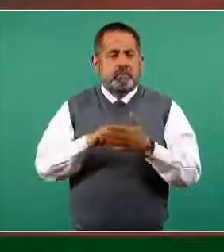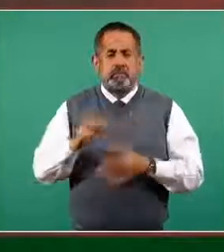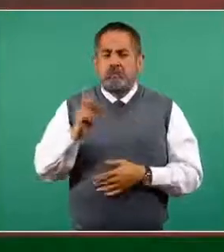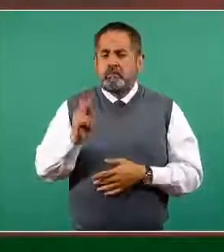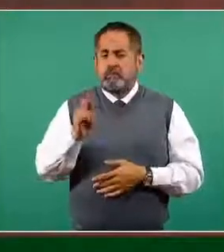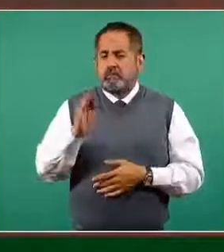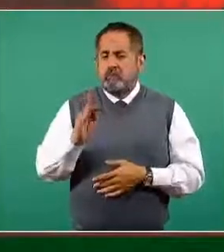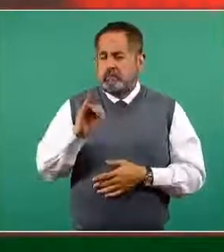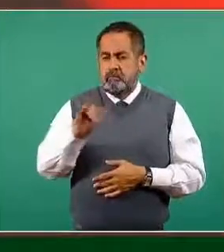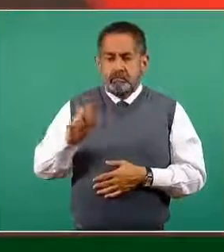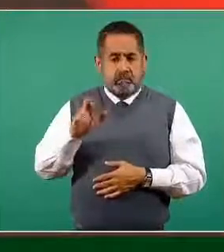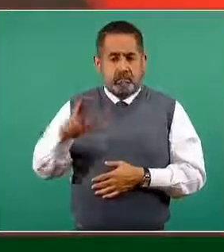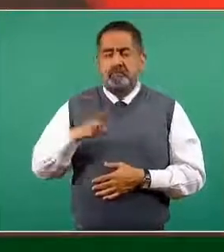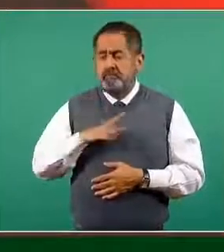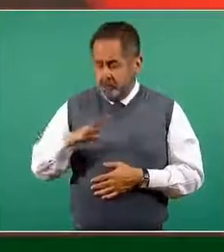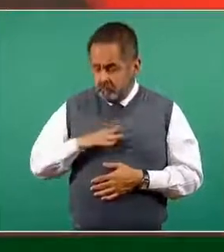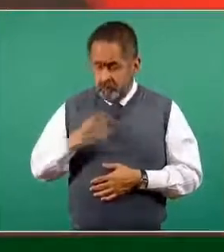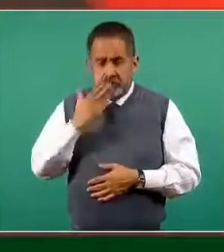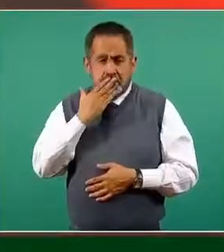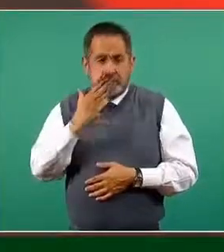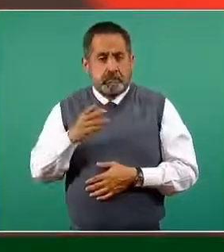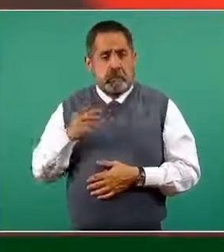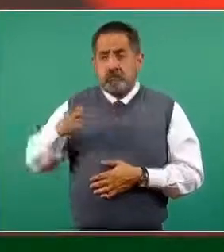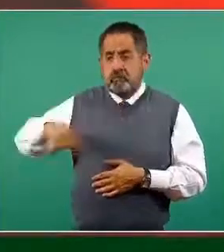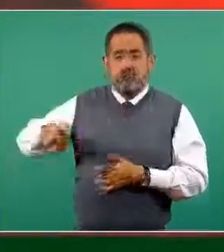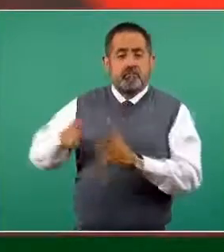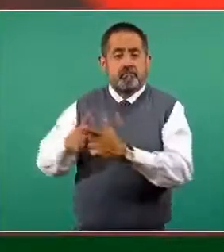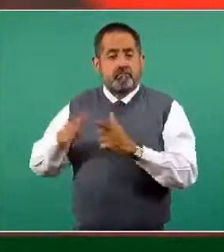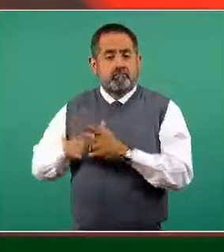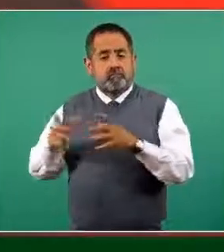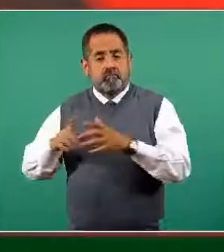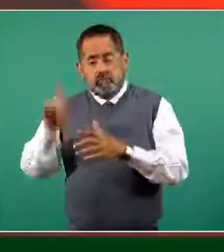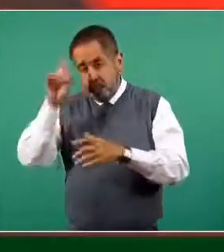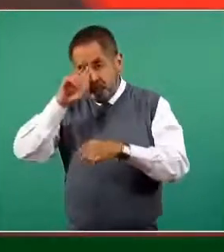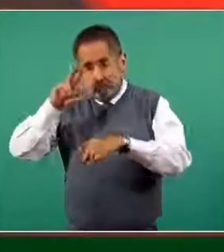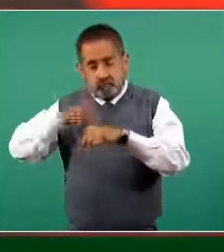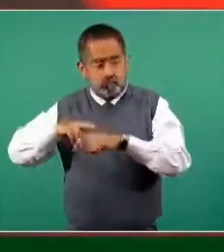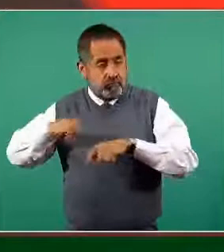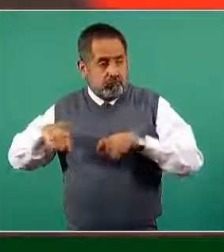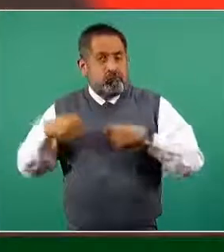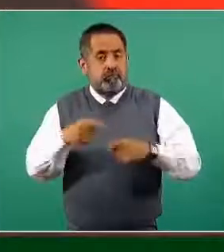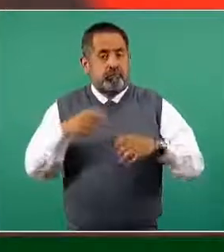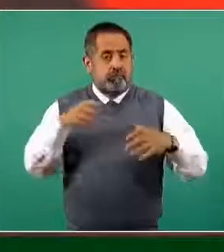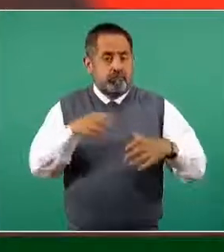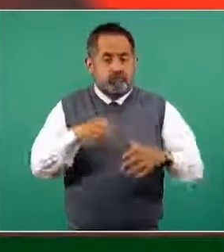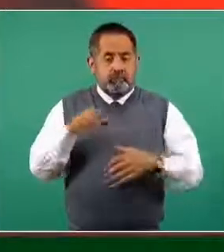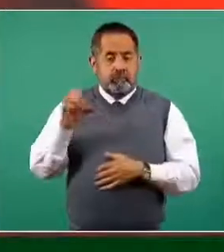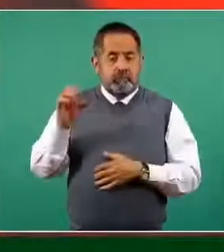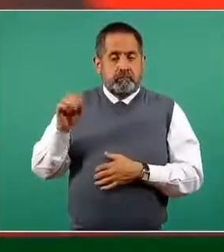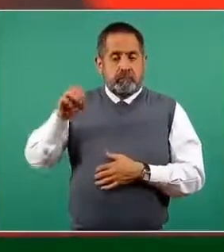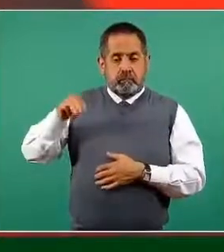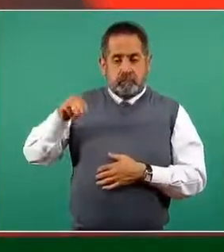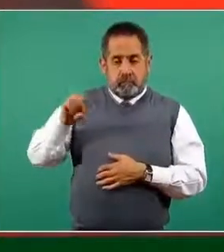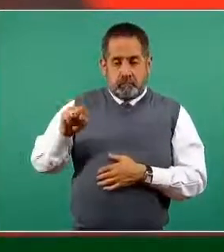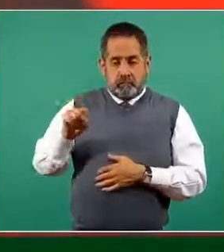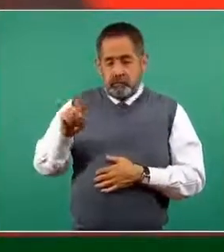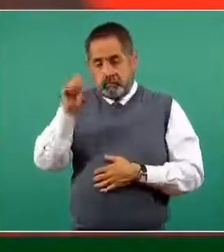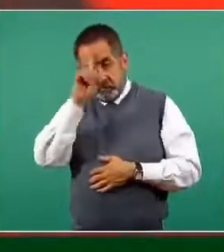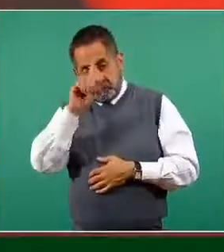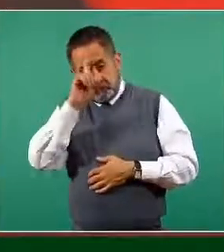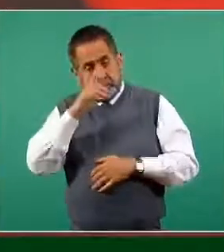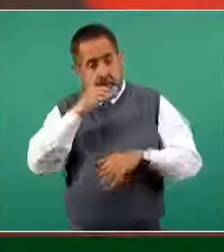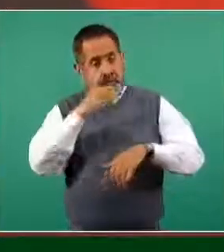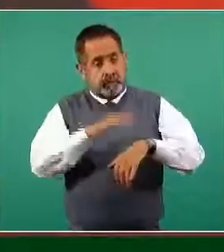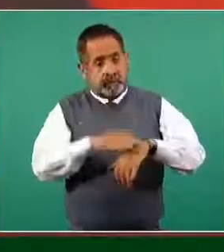Pfizer-BioNTech. Hay una recomendación formal del Grupo de Asesoramiento Estratégico de la Organización Mundial de la Salud, que viene